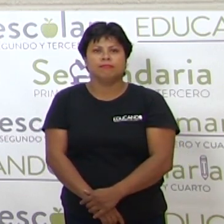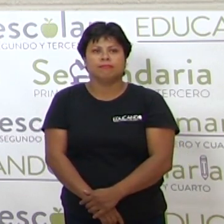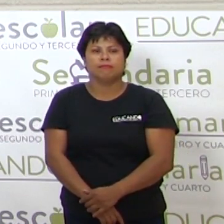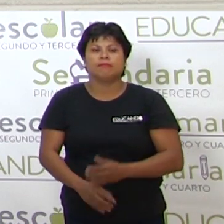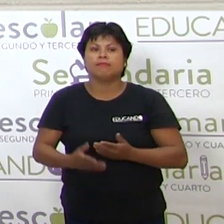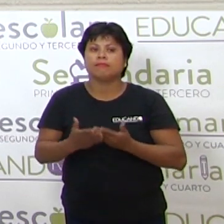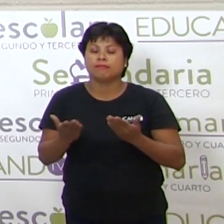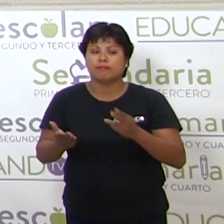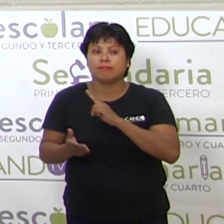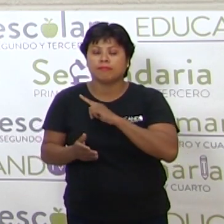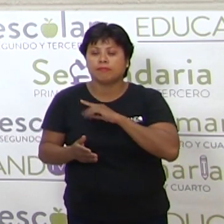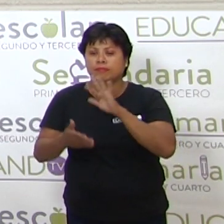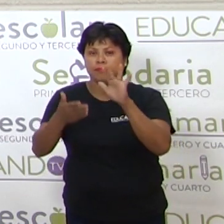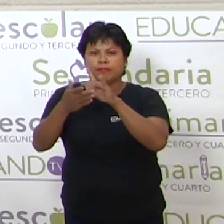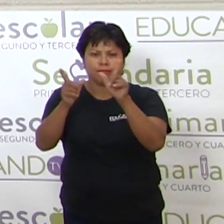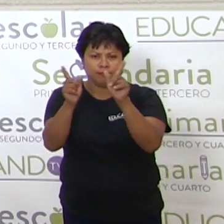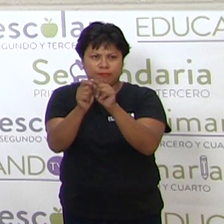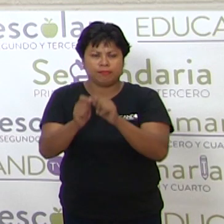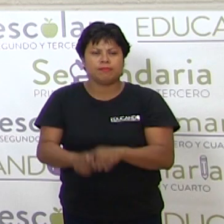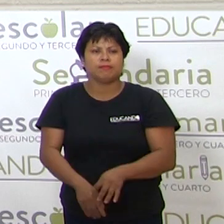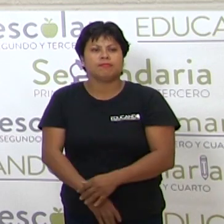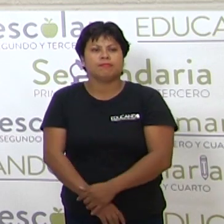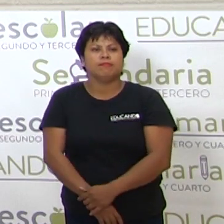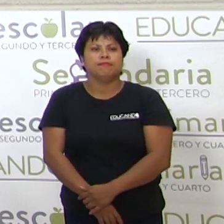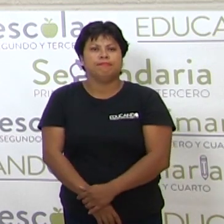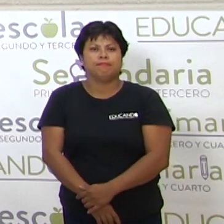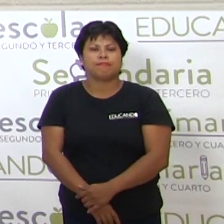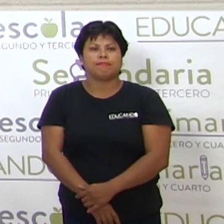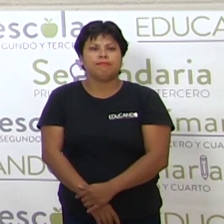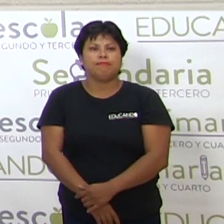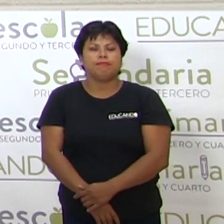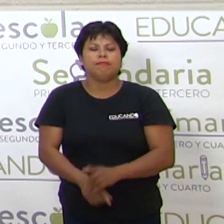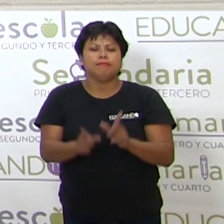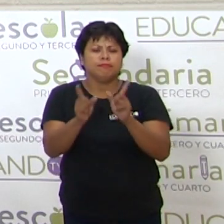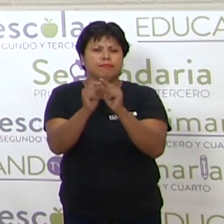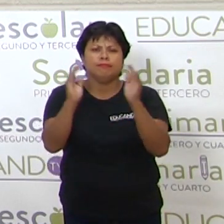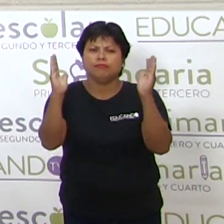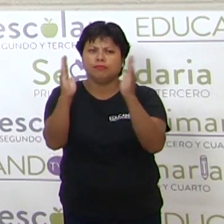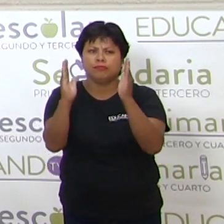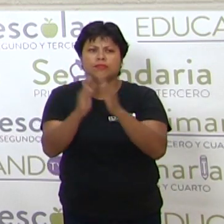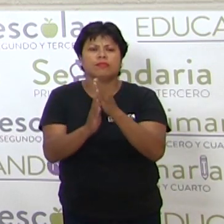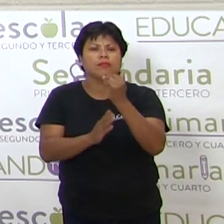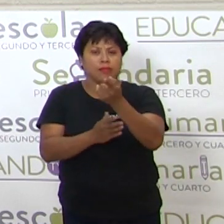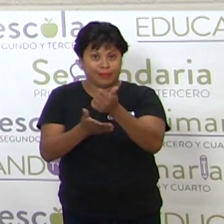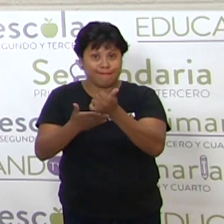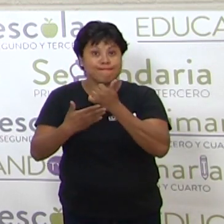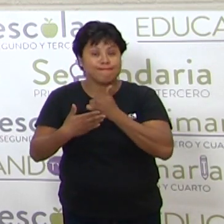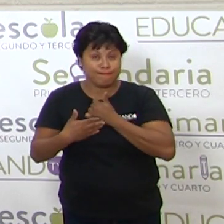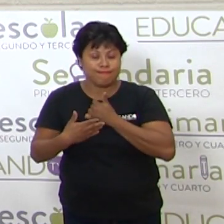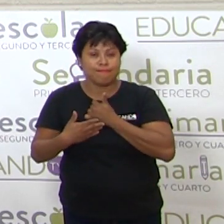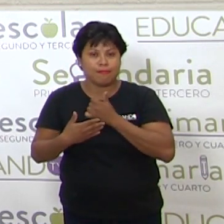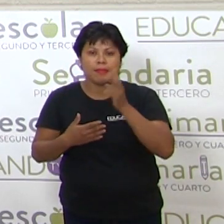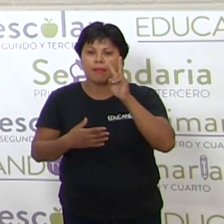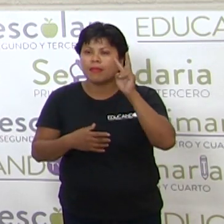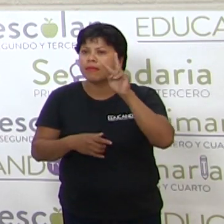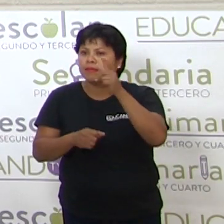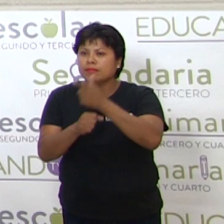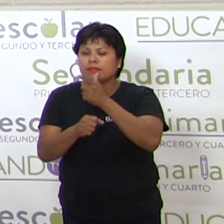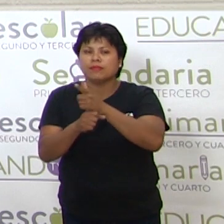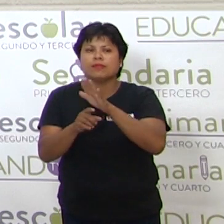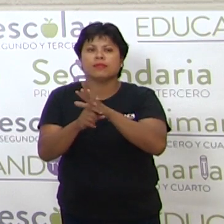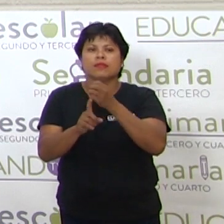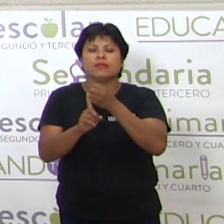ahora vamos a leer un breve texto chiquitito chiquitito y me van a ayudar a identificar las